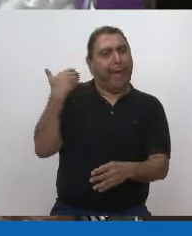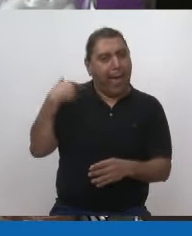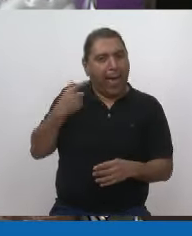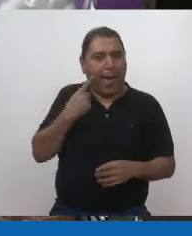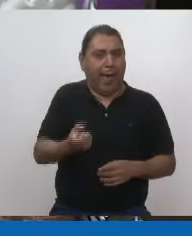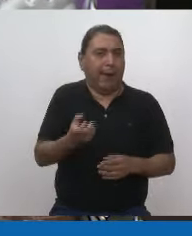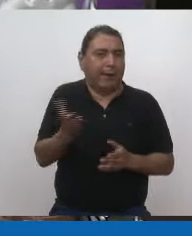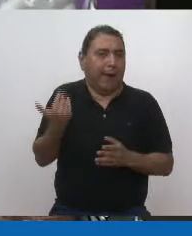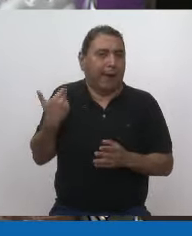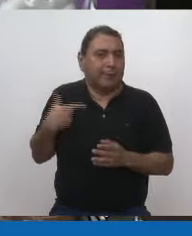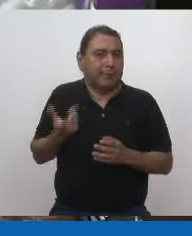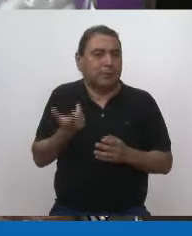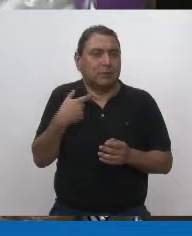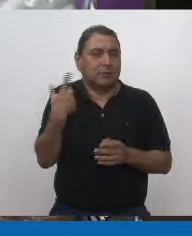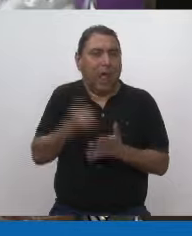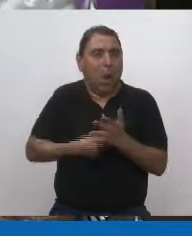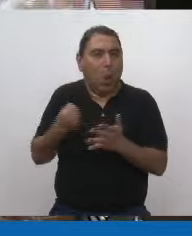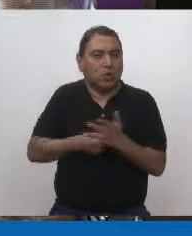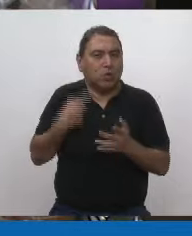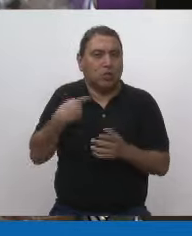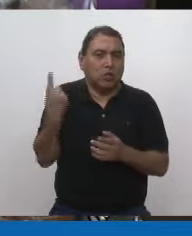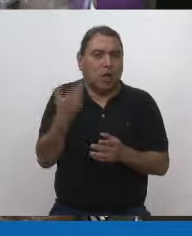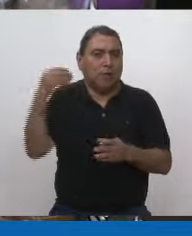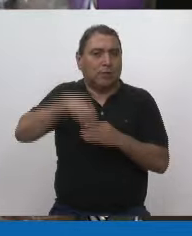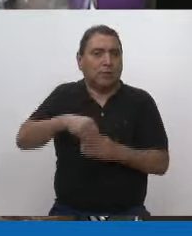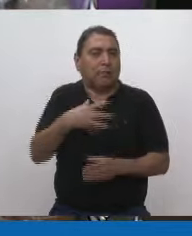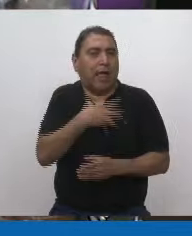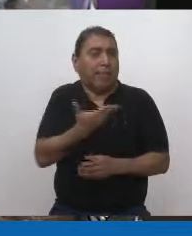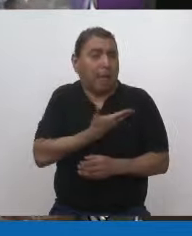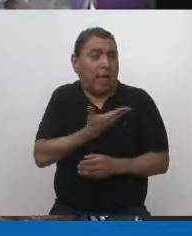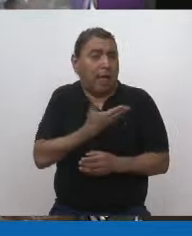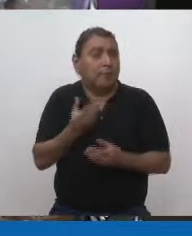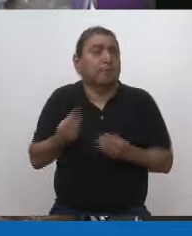a esta lucha que nosotros tenemos en Santa Fe,